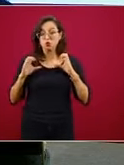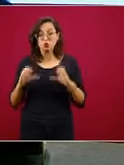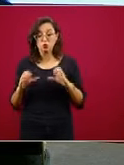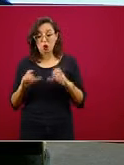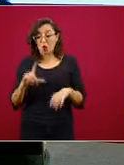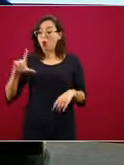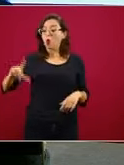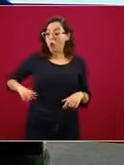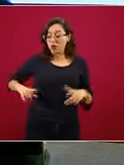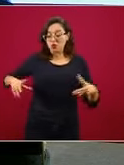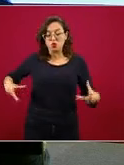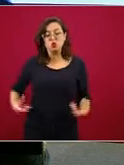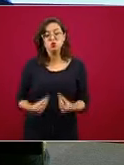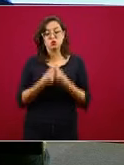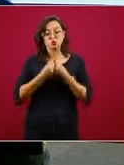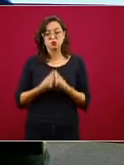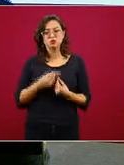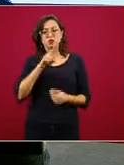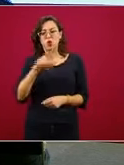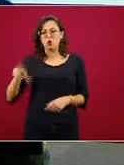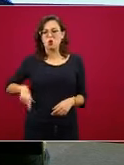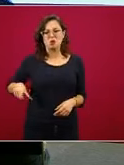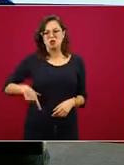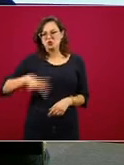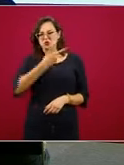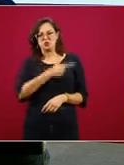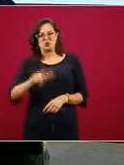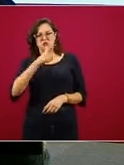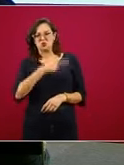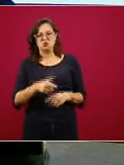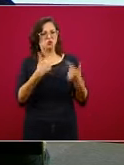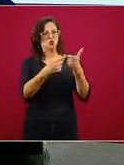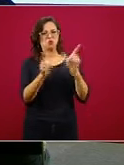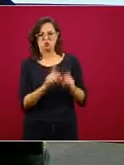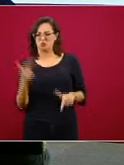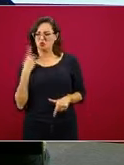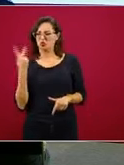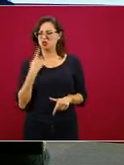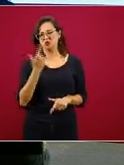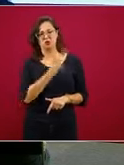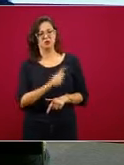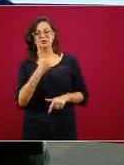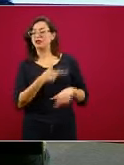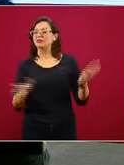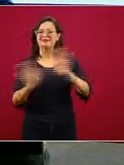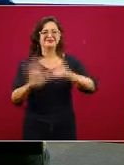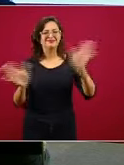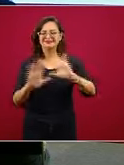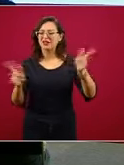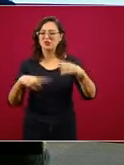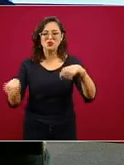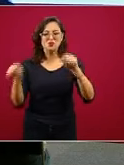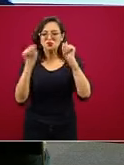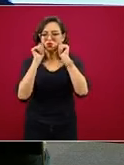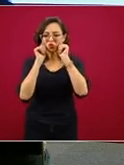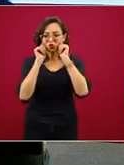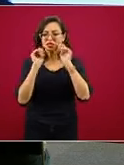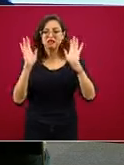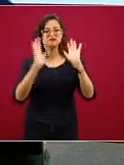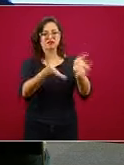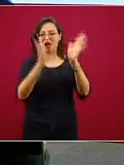su gobierno, independientemente de que le guste o no de qué partido político surgió, porque es su